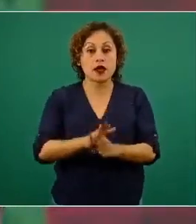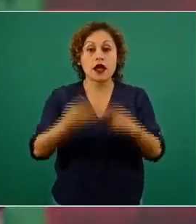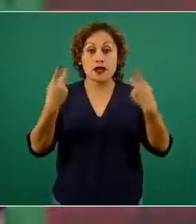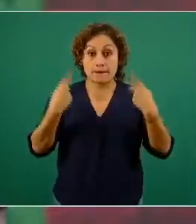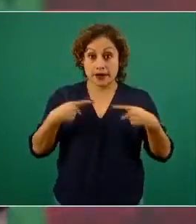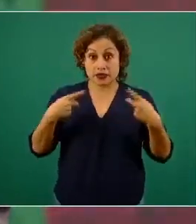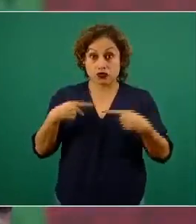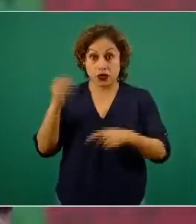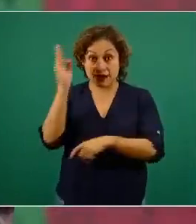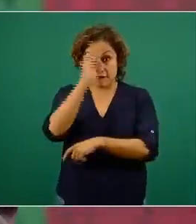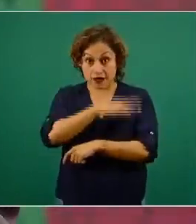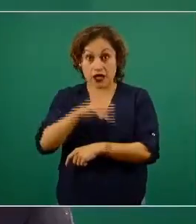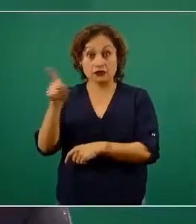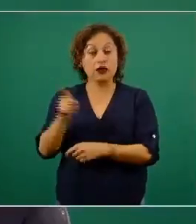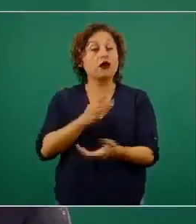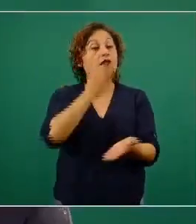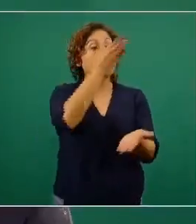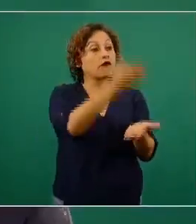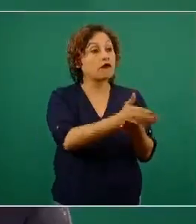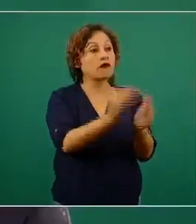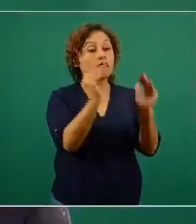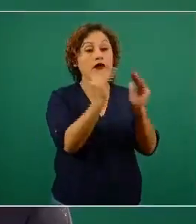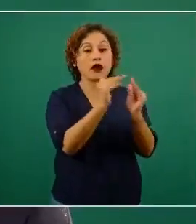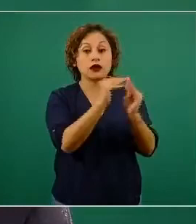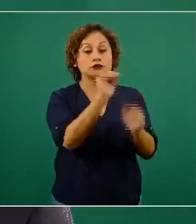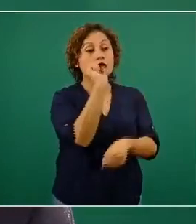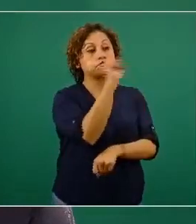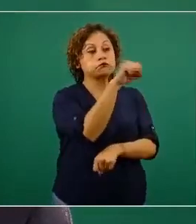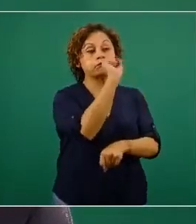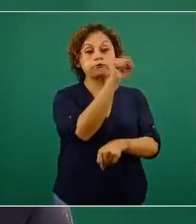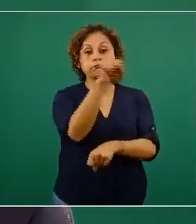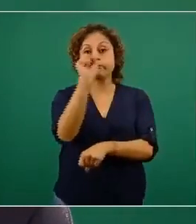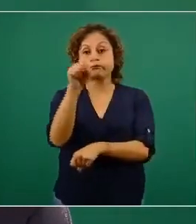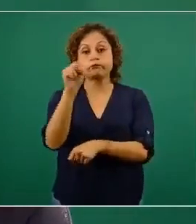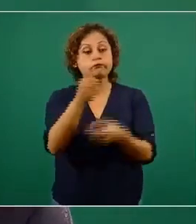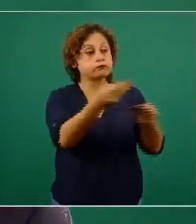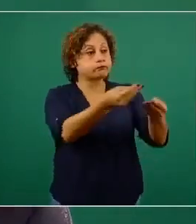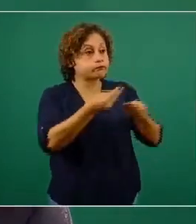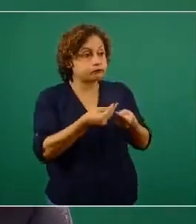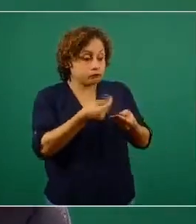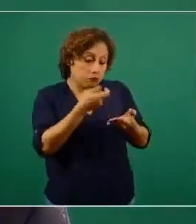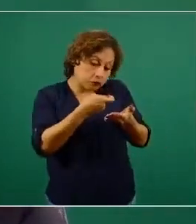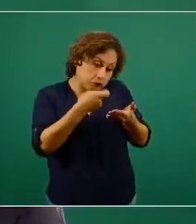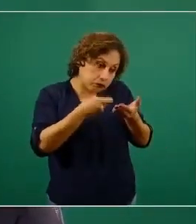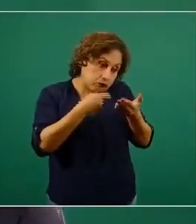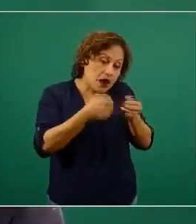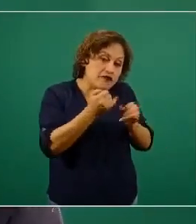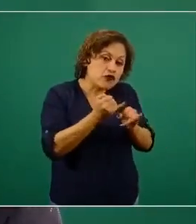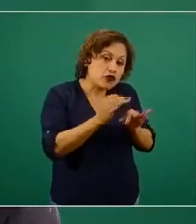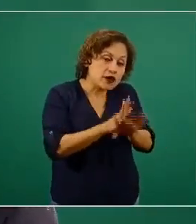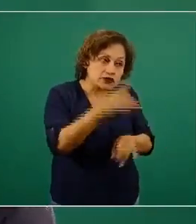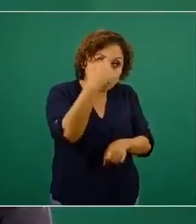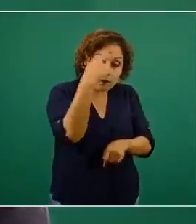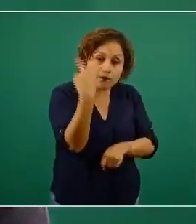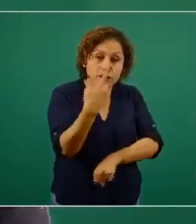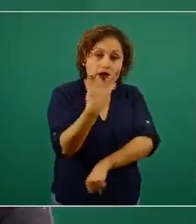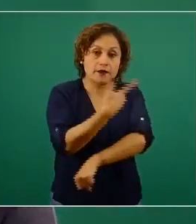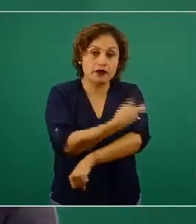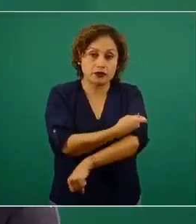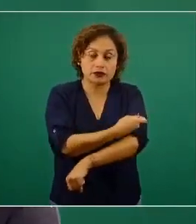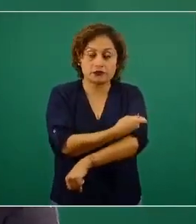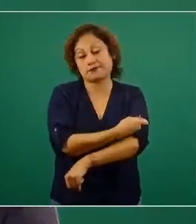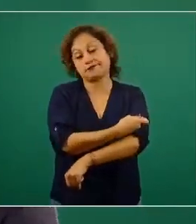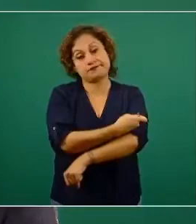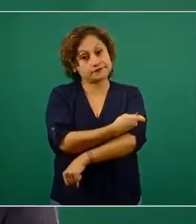por casa diciendo que venían a recolectar datos para preparar la vacunación. No es el caso, toda la población